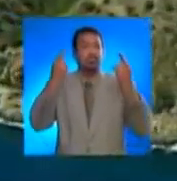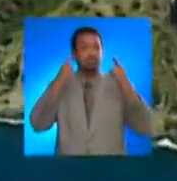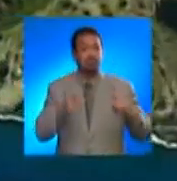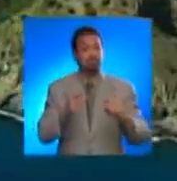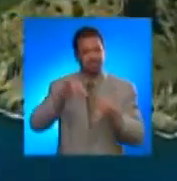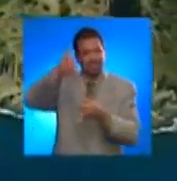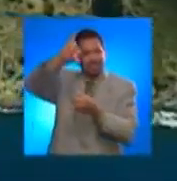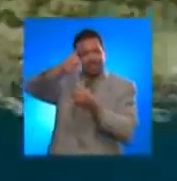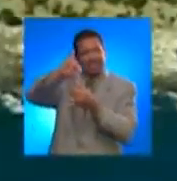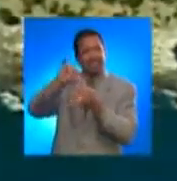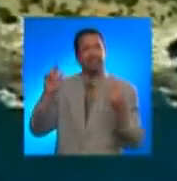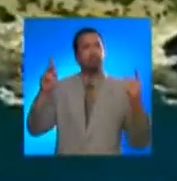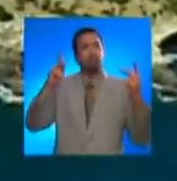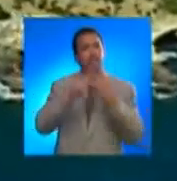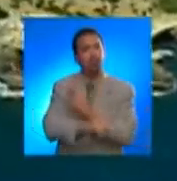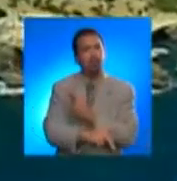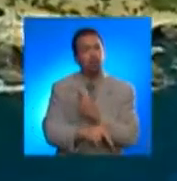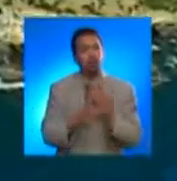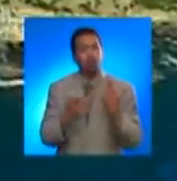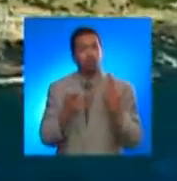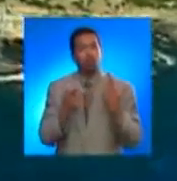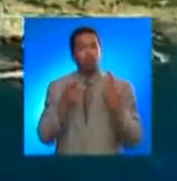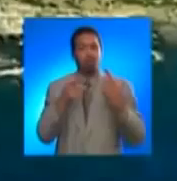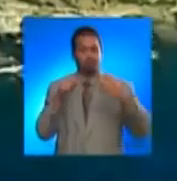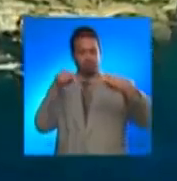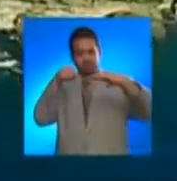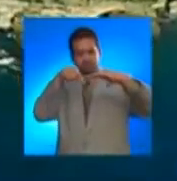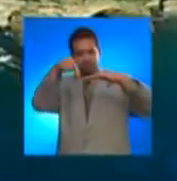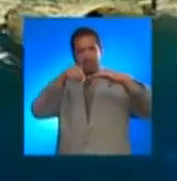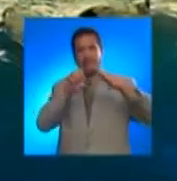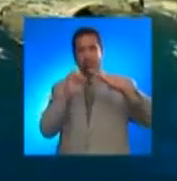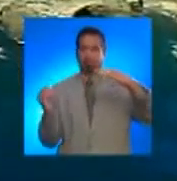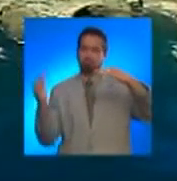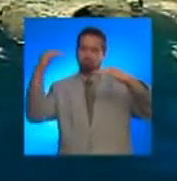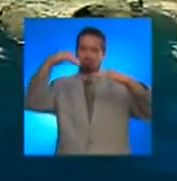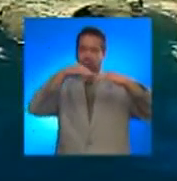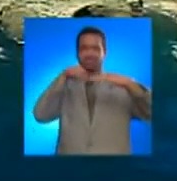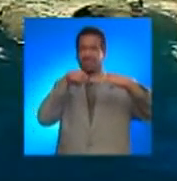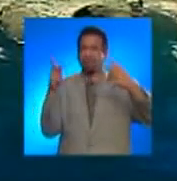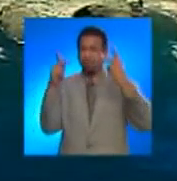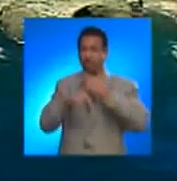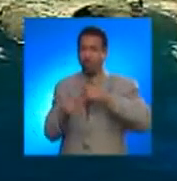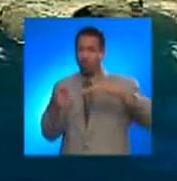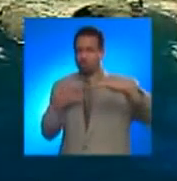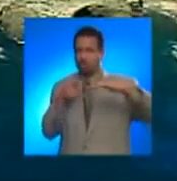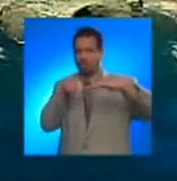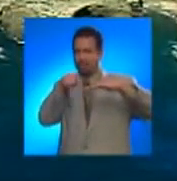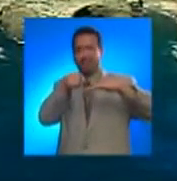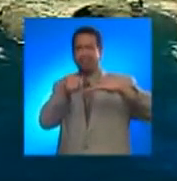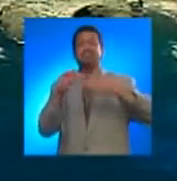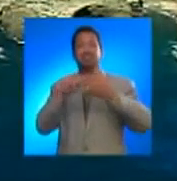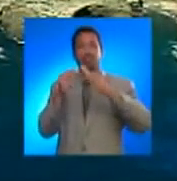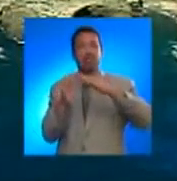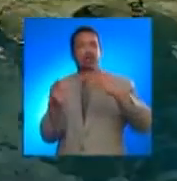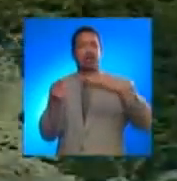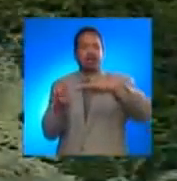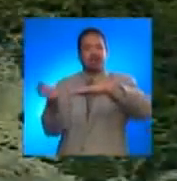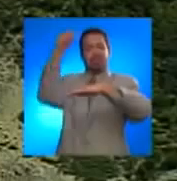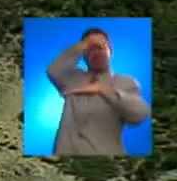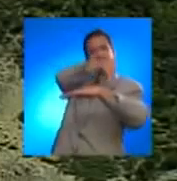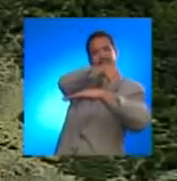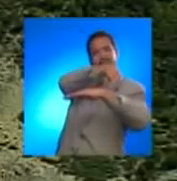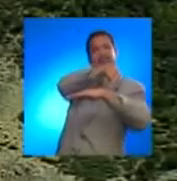estudios de paleotsunamis. Estudios como estos se han llevado a cabo en Puerto Rico mostrando que hemos sido afectados por